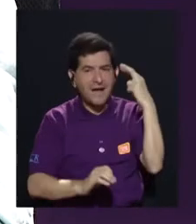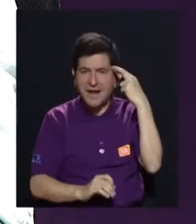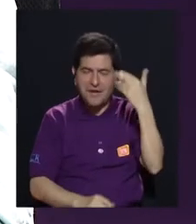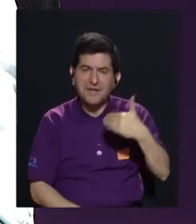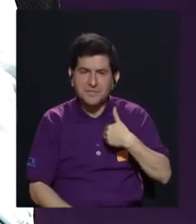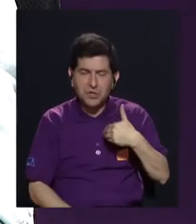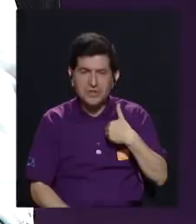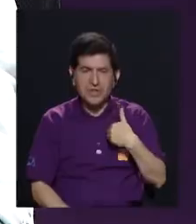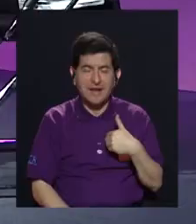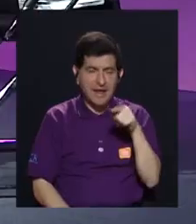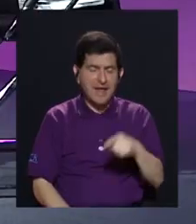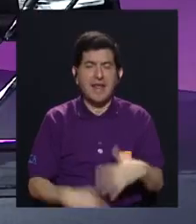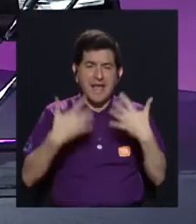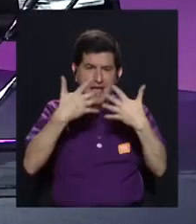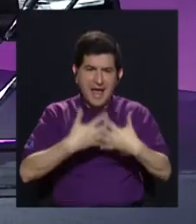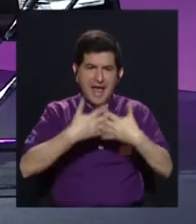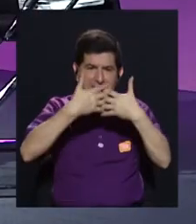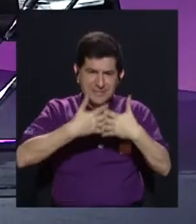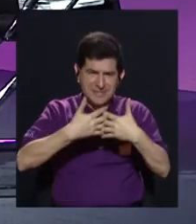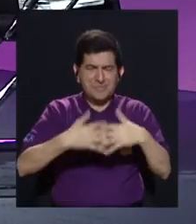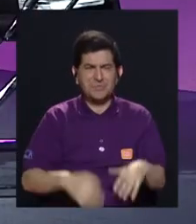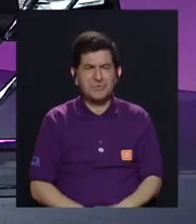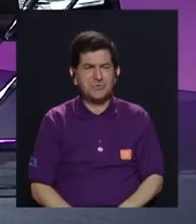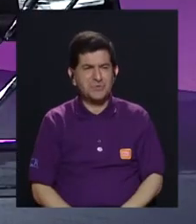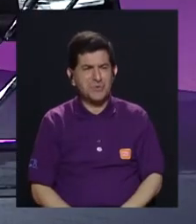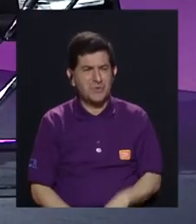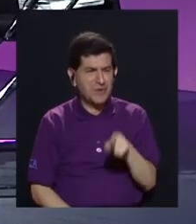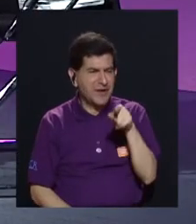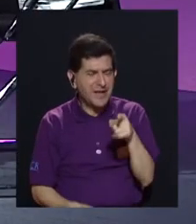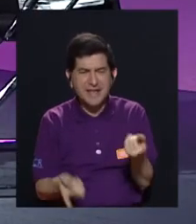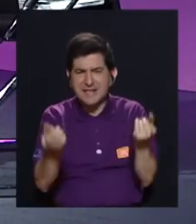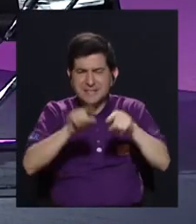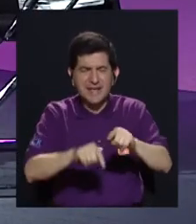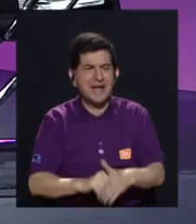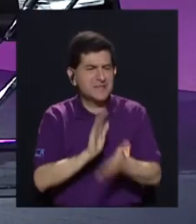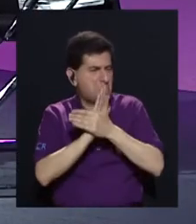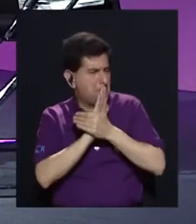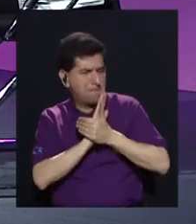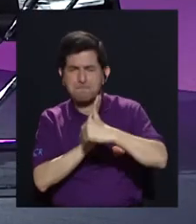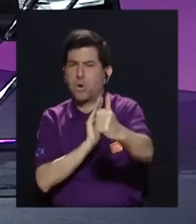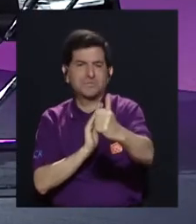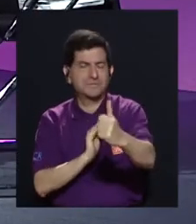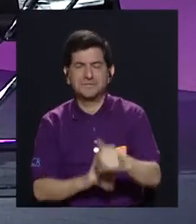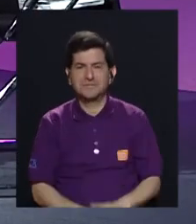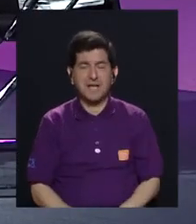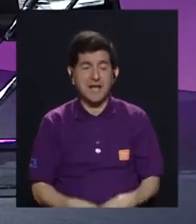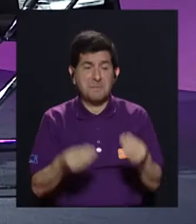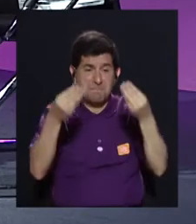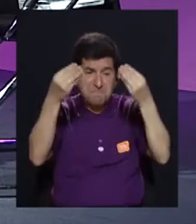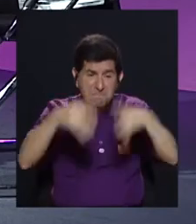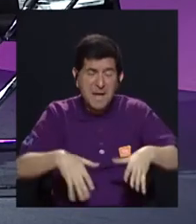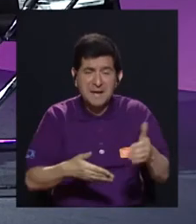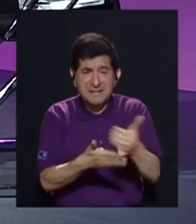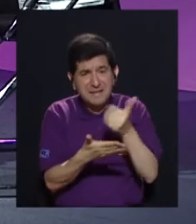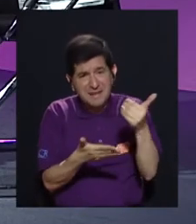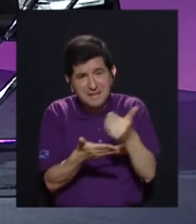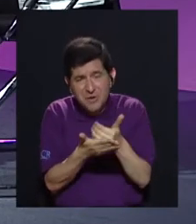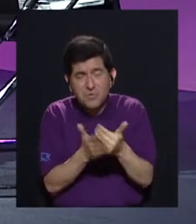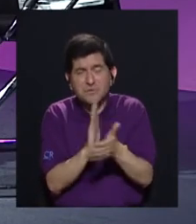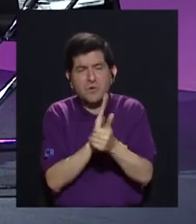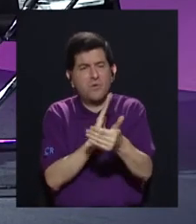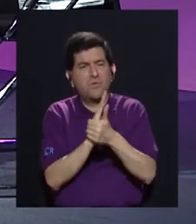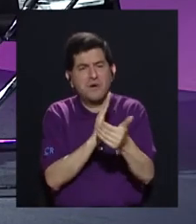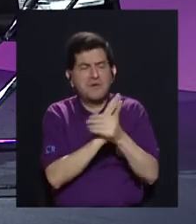tenemos este este motor allí no le damos la potencialidad que tiene desperdiciamos los recursos y las